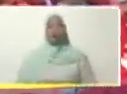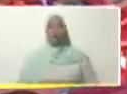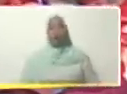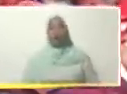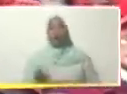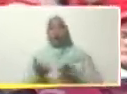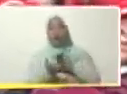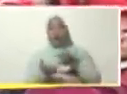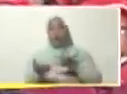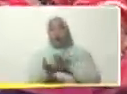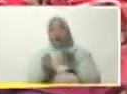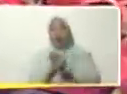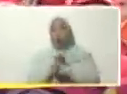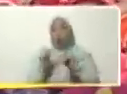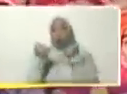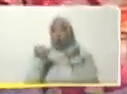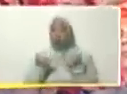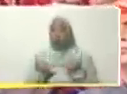golpe definitivo.